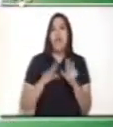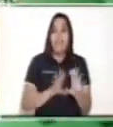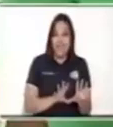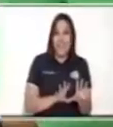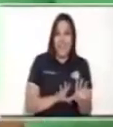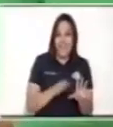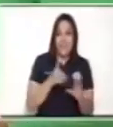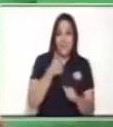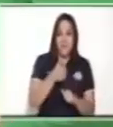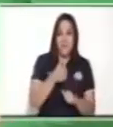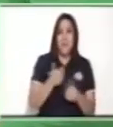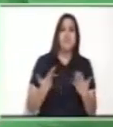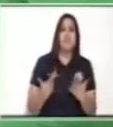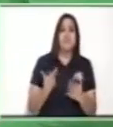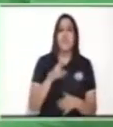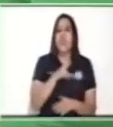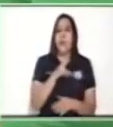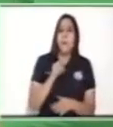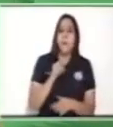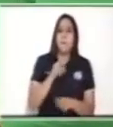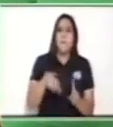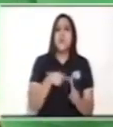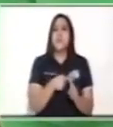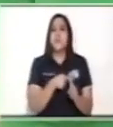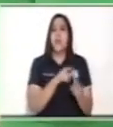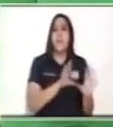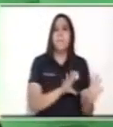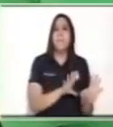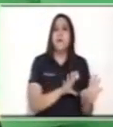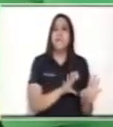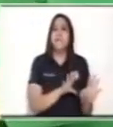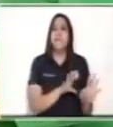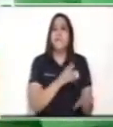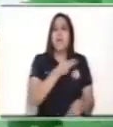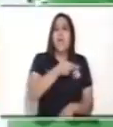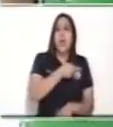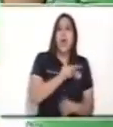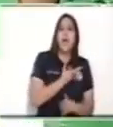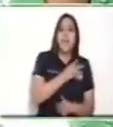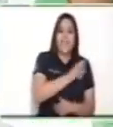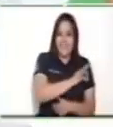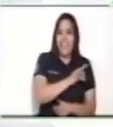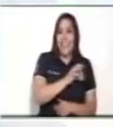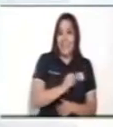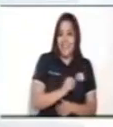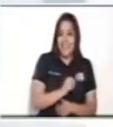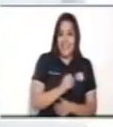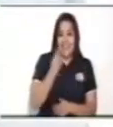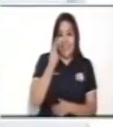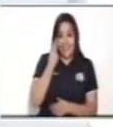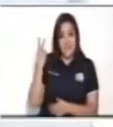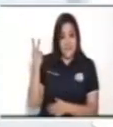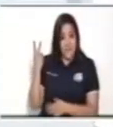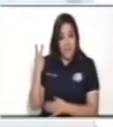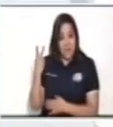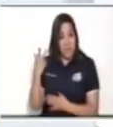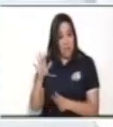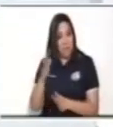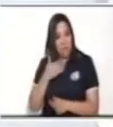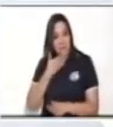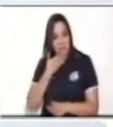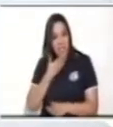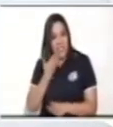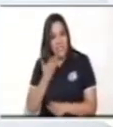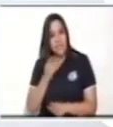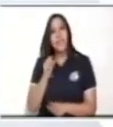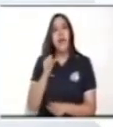Muy bien. Entonces voy a sumar 10 de nuevo y la respuesta es 30. ¿Ya viste?